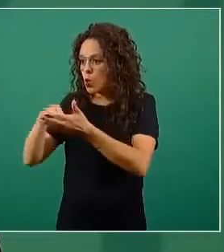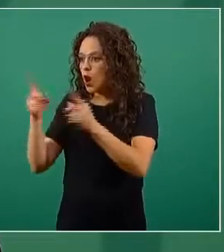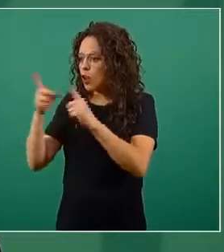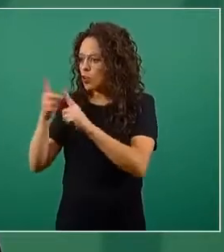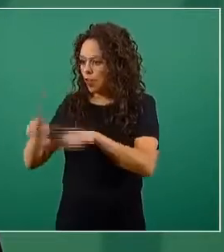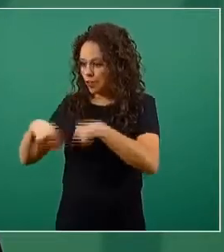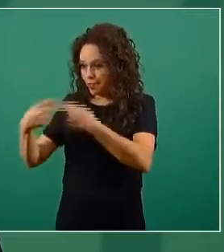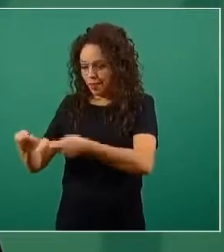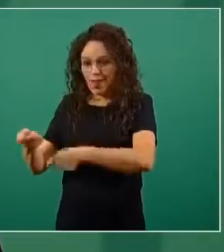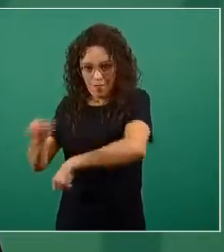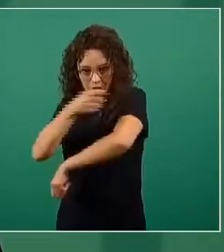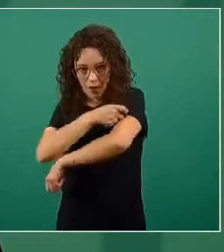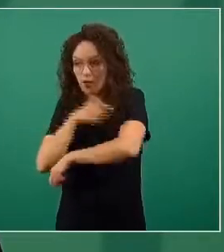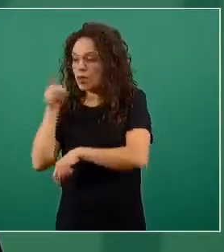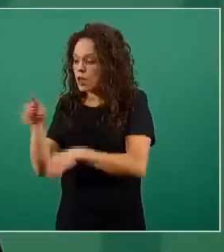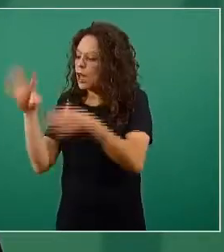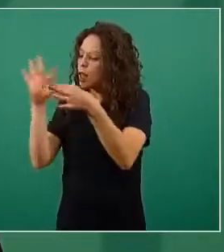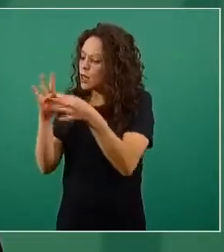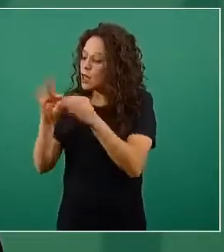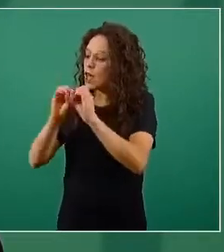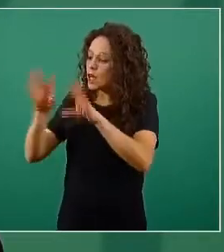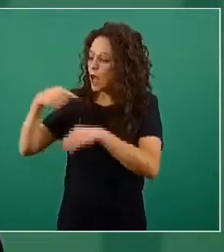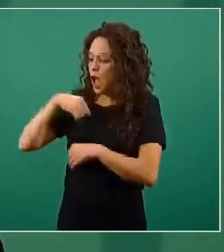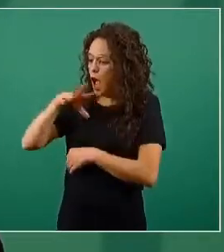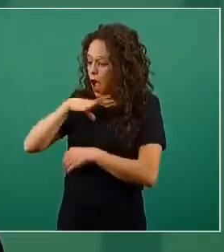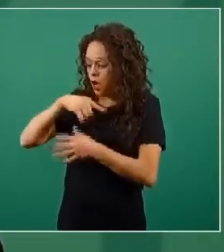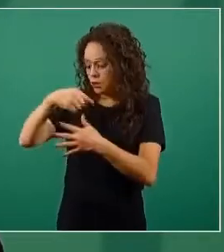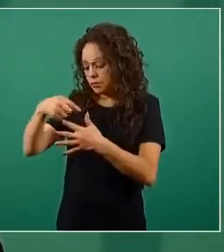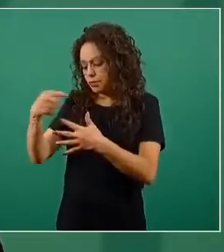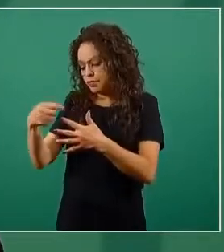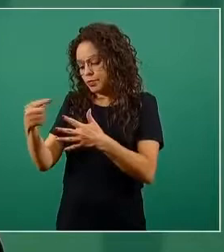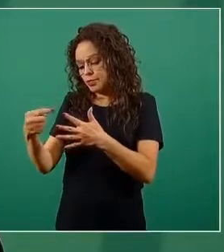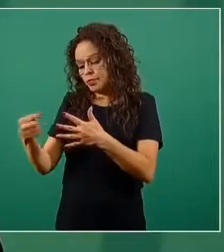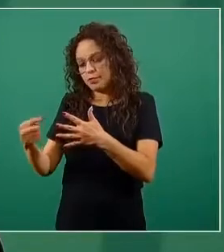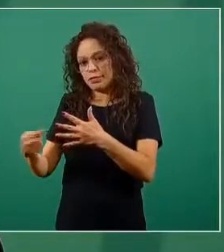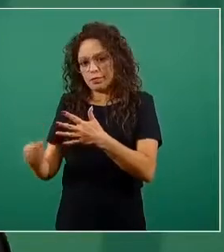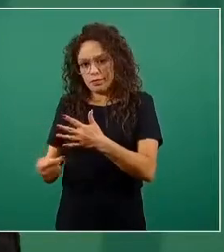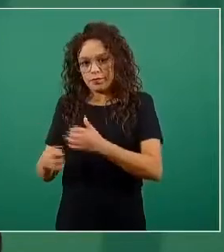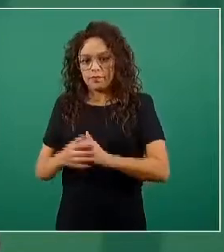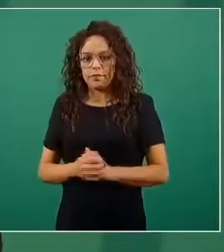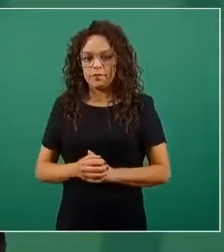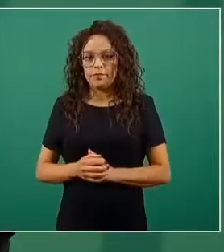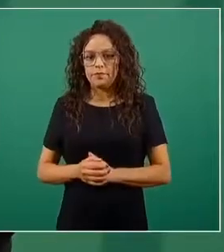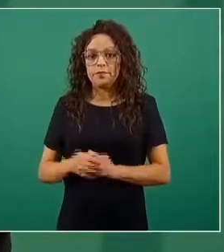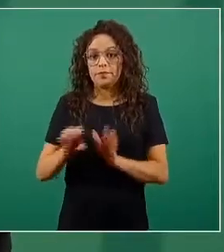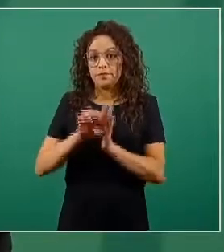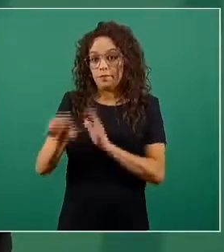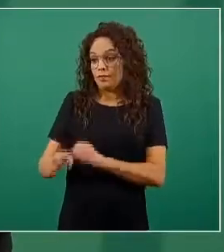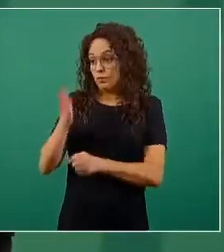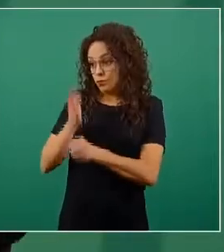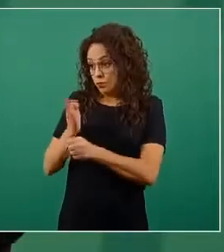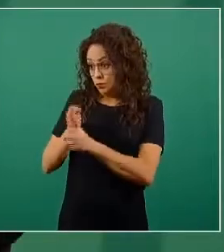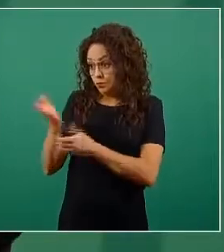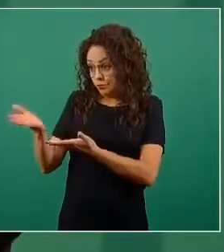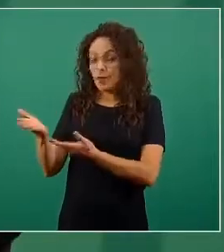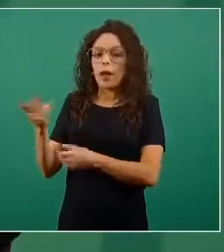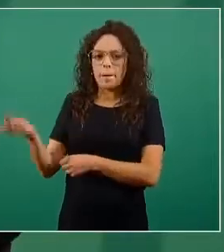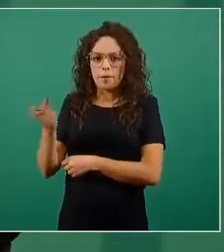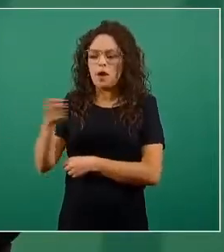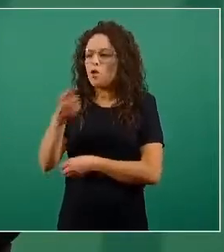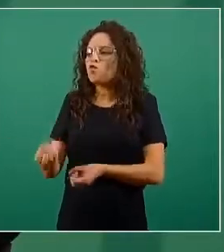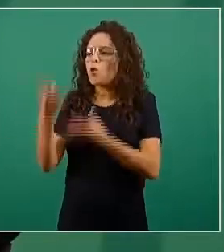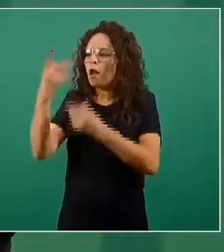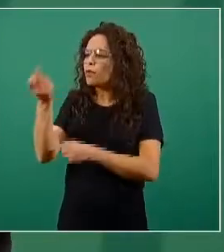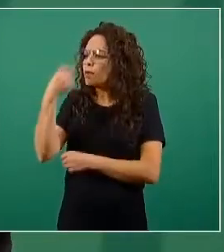van a vacunar y que expresen claramente la situación que están viviendo. Es decir, en este caso les van a preguntar la dosis que les